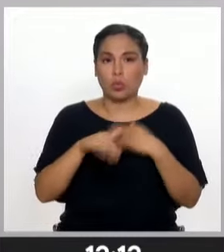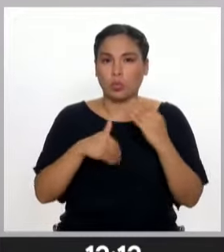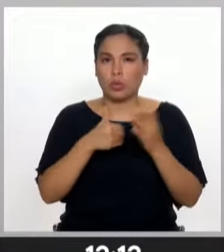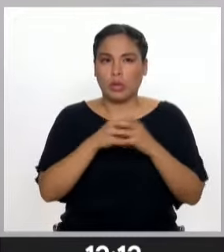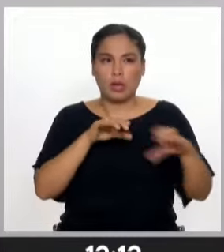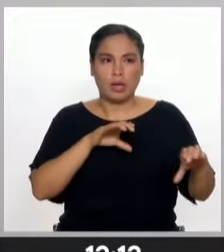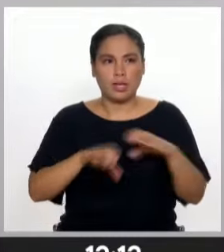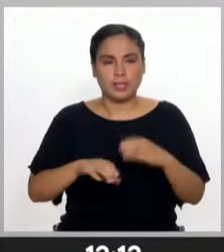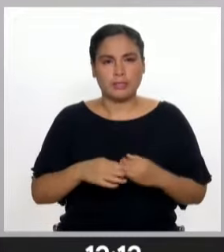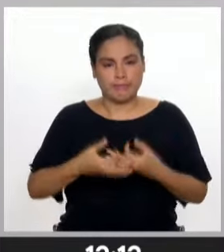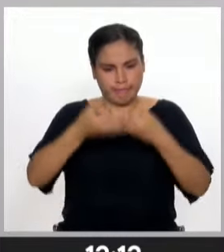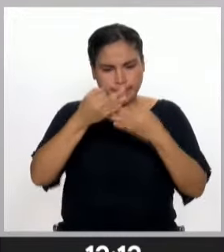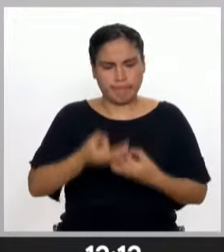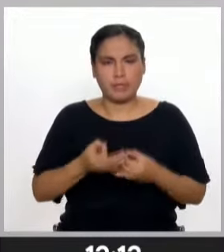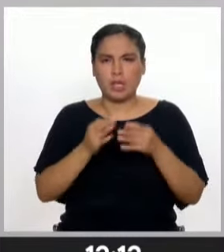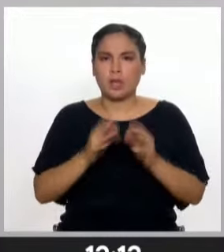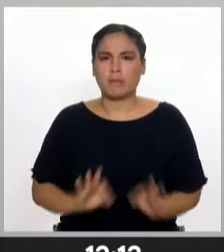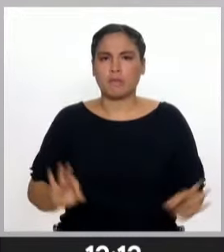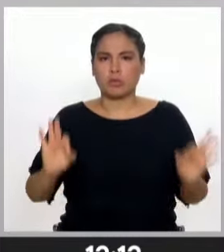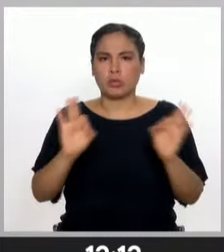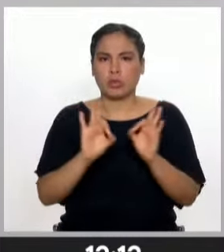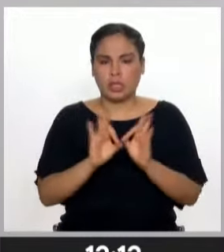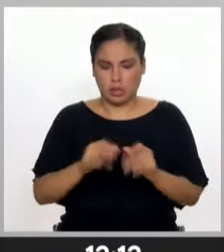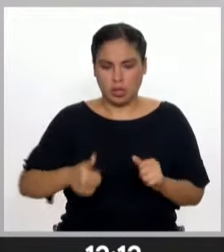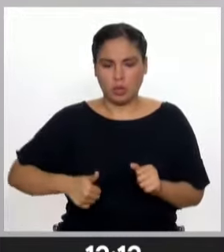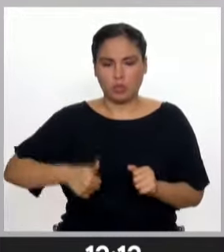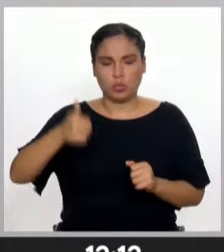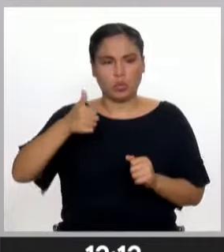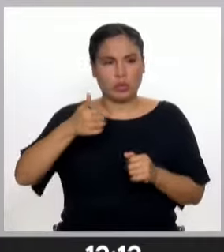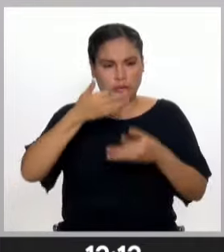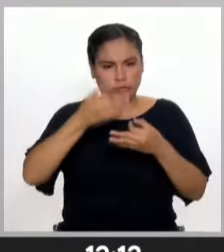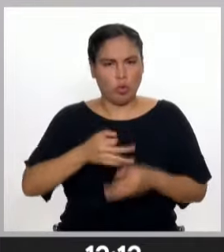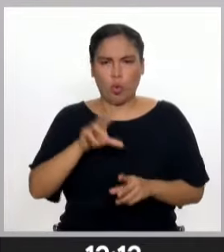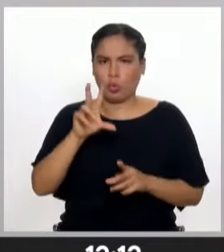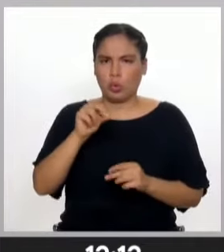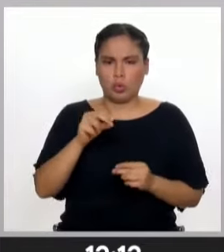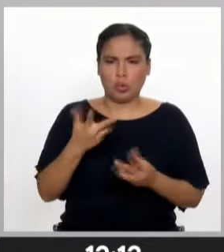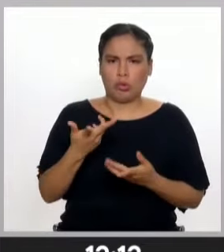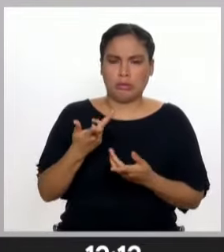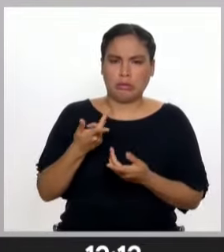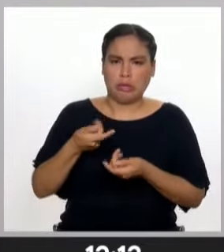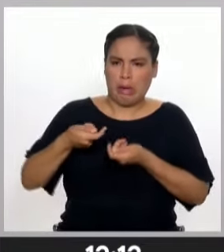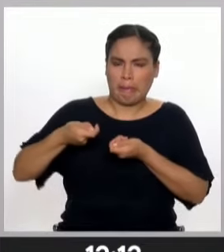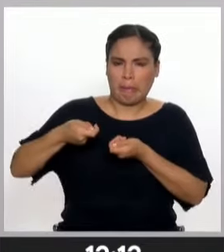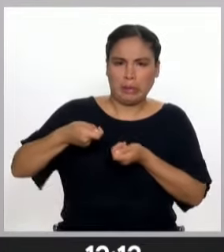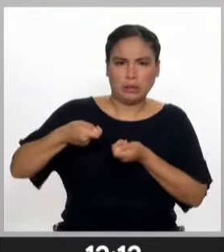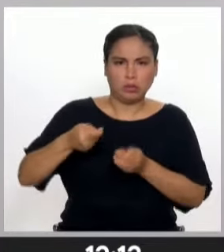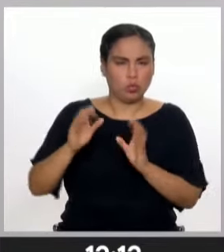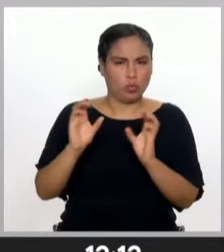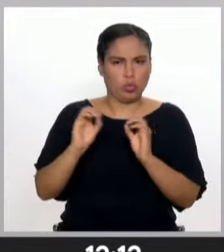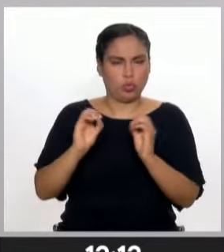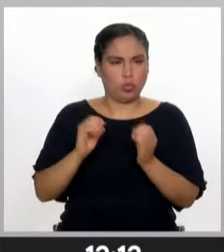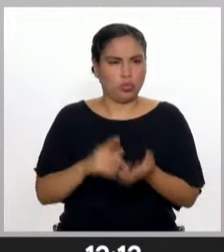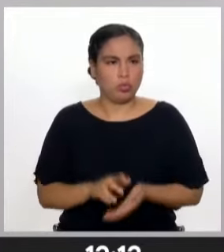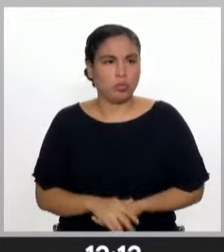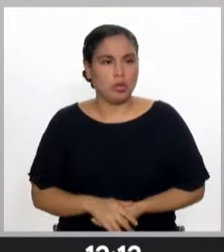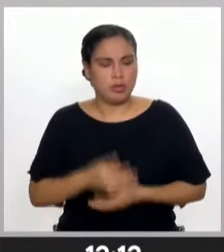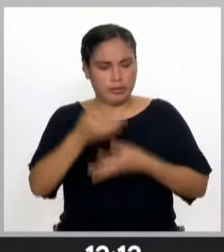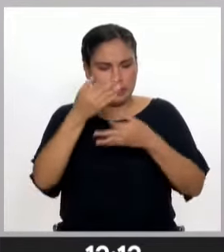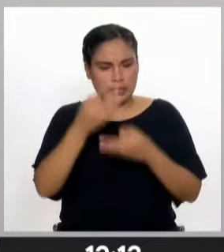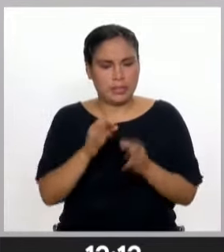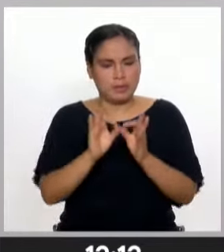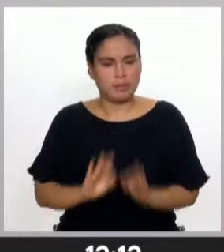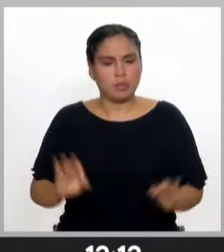como tiene que actuar la autoridad. No podemos permitir ese tipo de chantajes, ¿no? Porque, nuevamente, lo que hay que garantizar es un